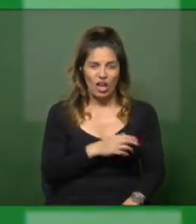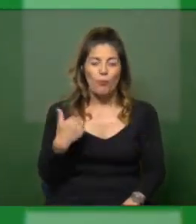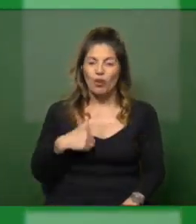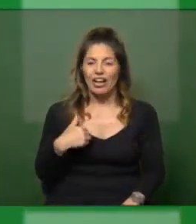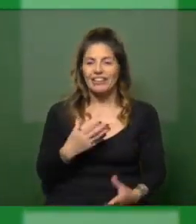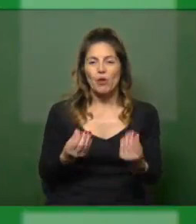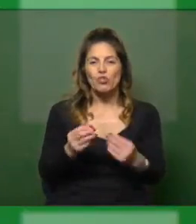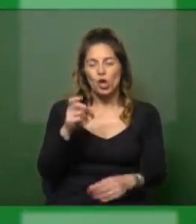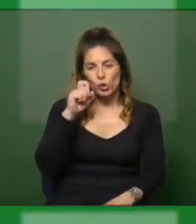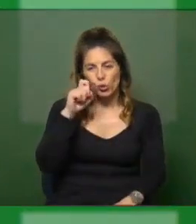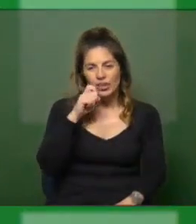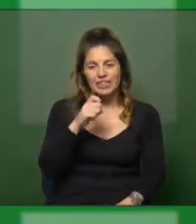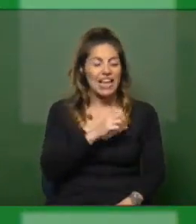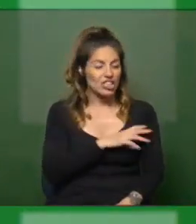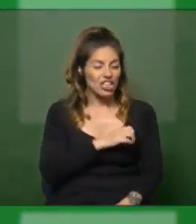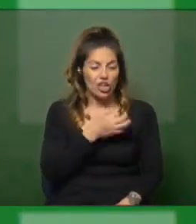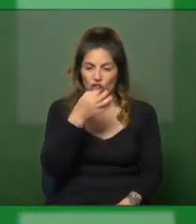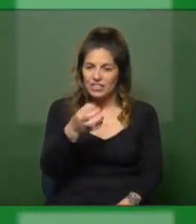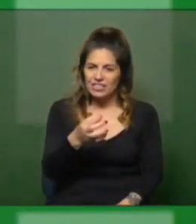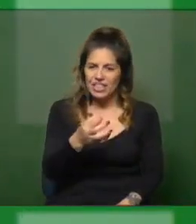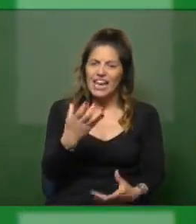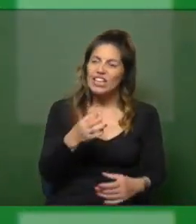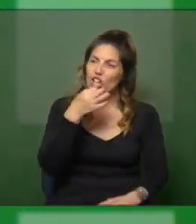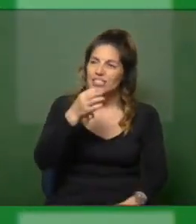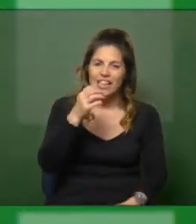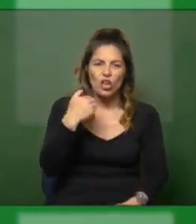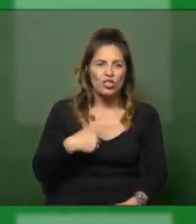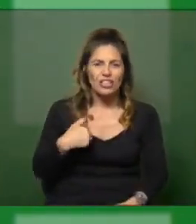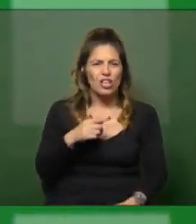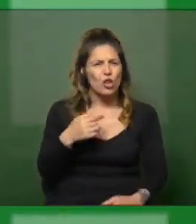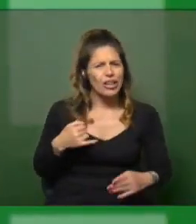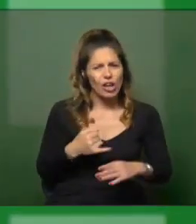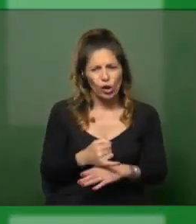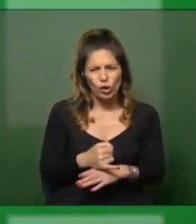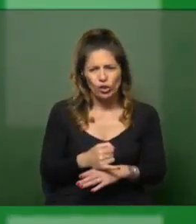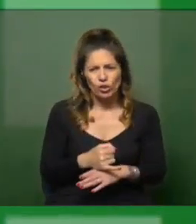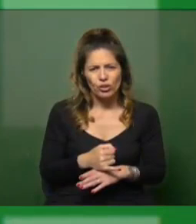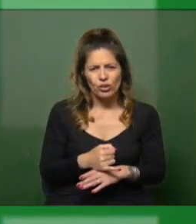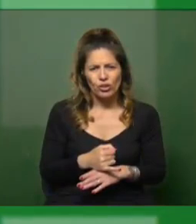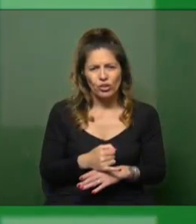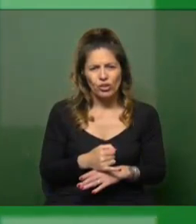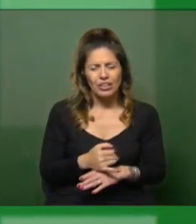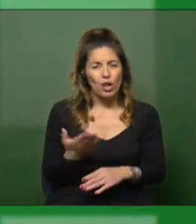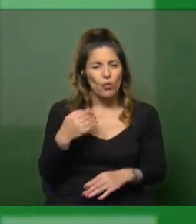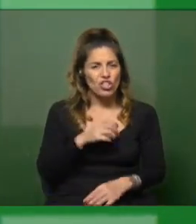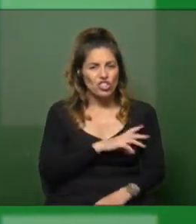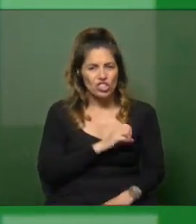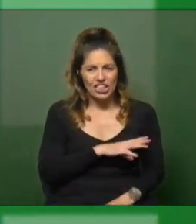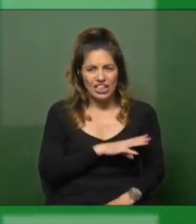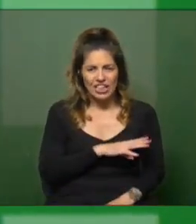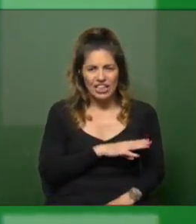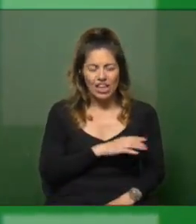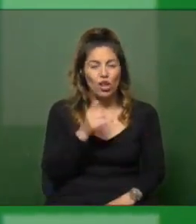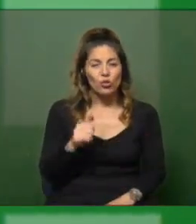lleno de turistas y el chileno le decía le quiero decir a los argentinos que no cometan el error que hubo en chile que es que